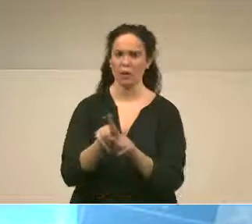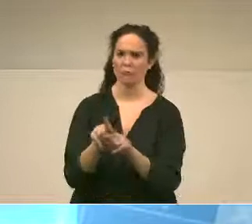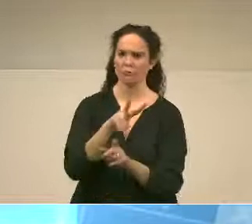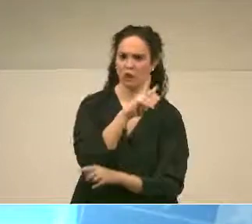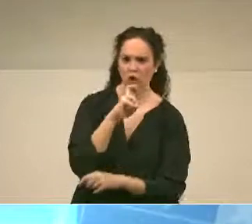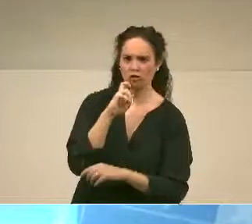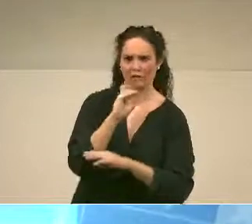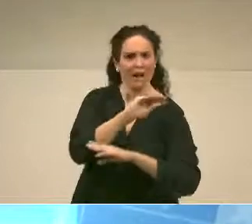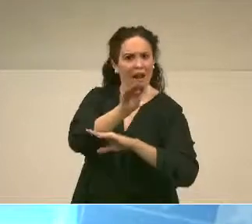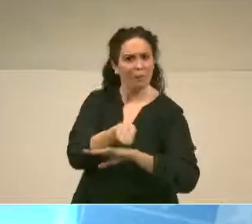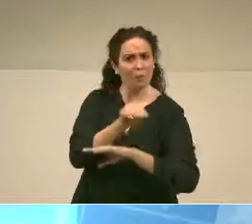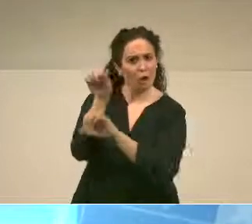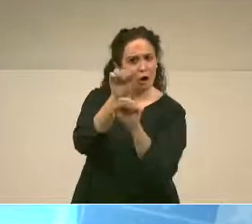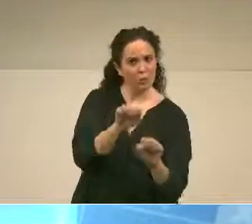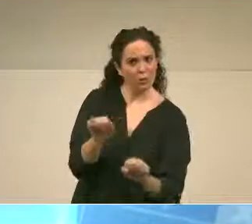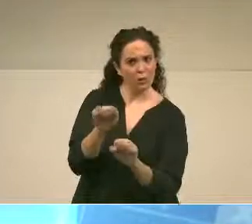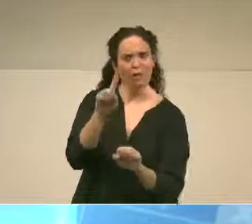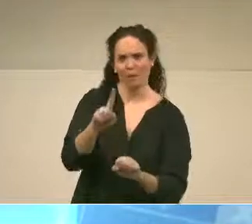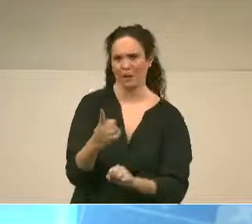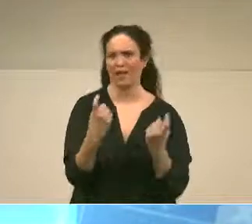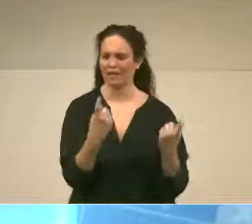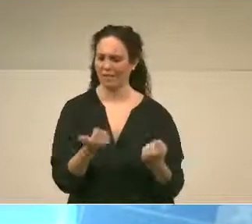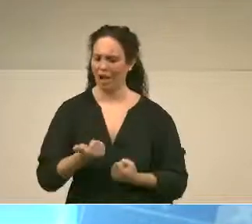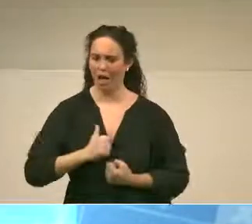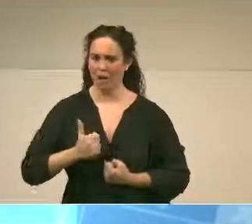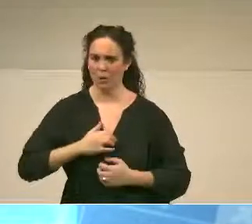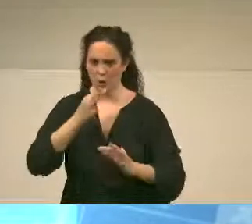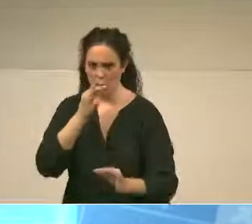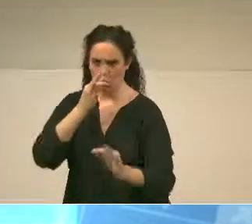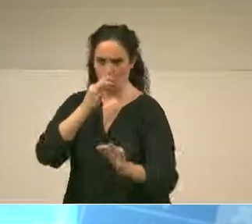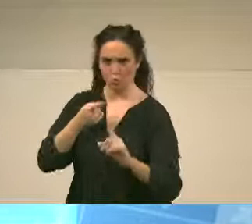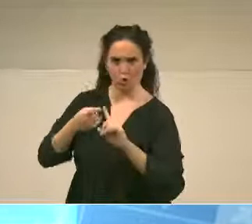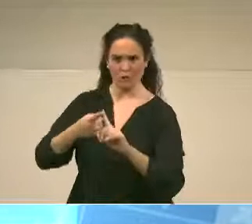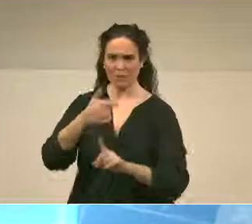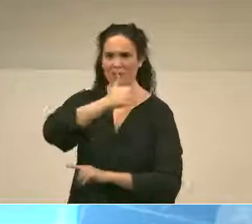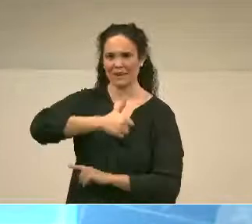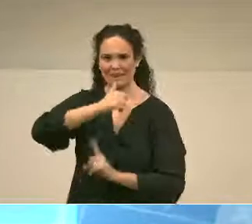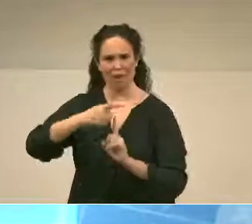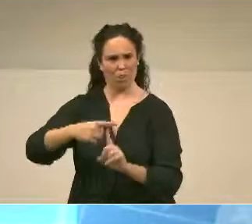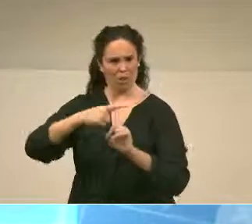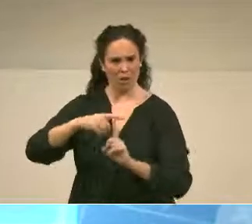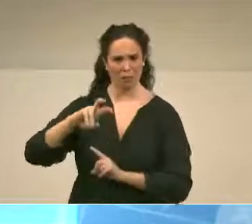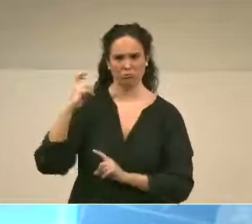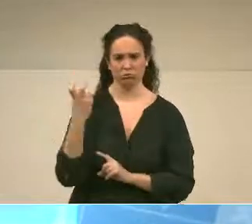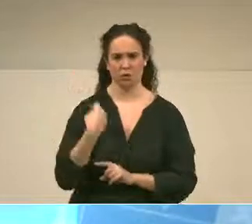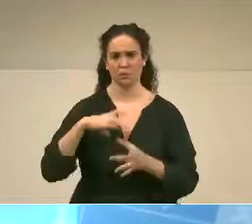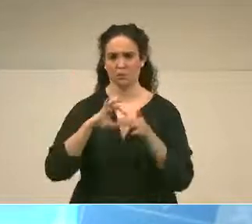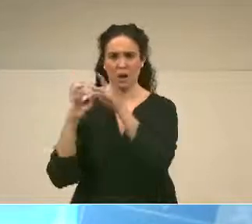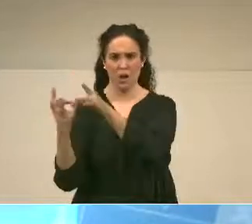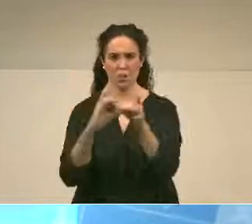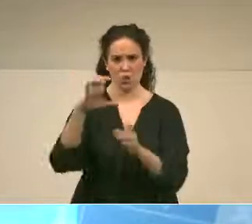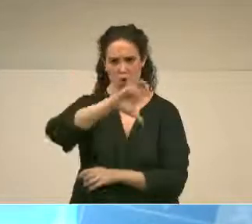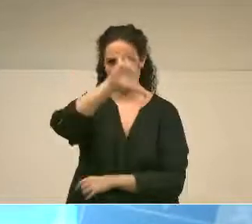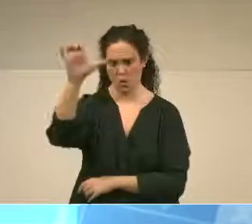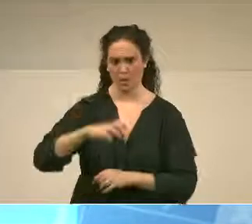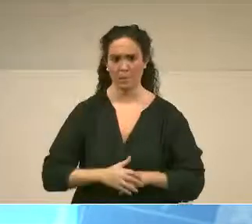protegerlos, tenemos que utilizarlos como parte de ese mecanismo de recuperación y resiliencia planteado por la propia Unión Europea.